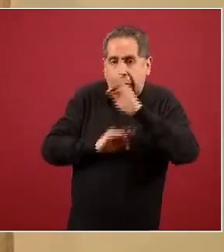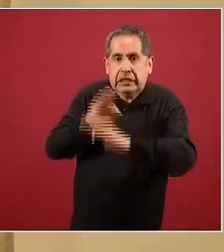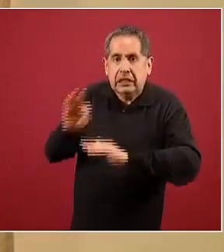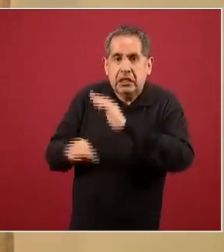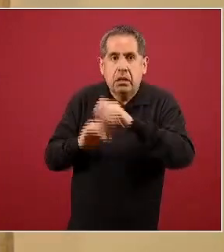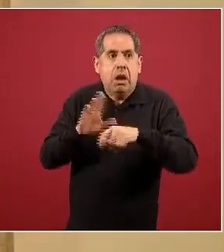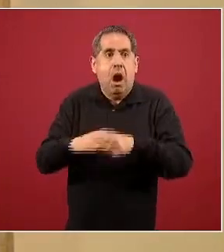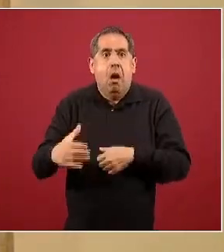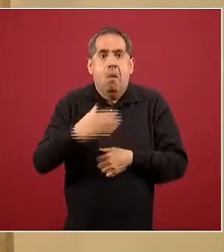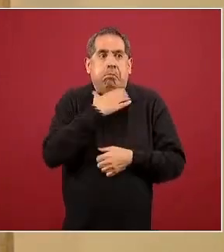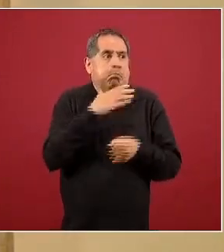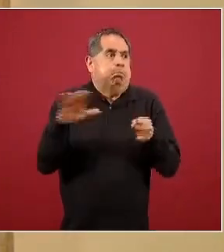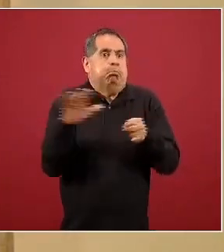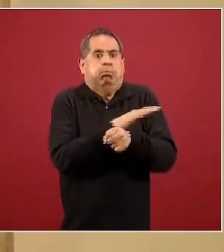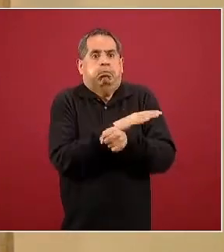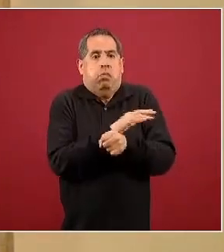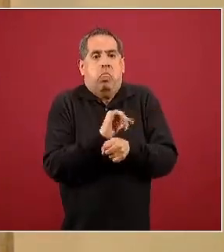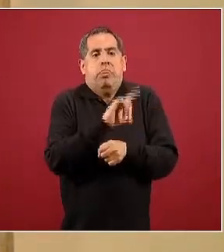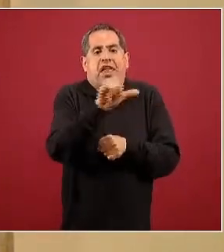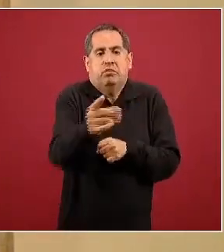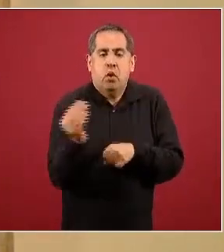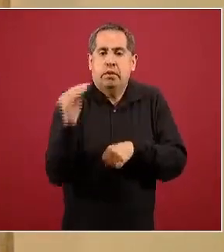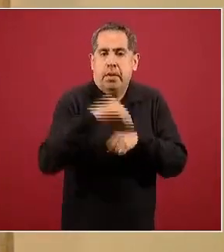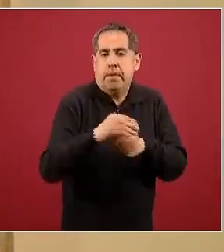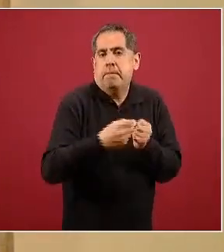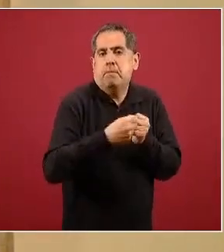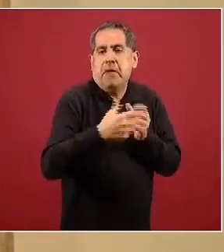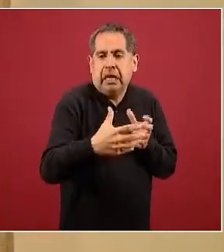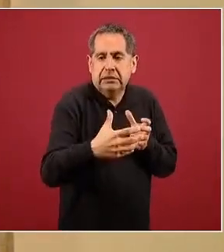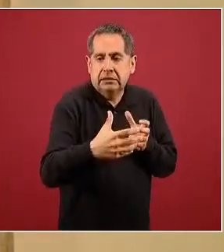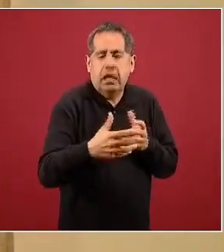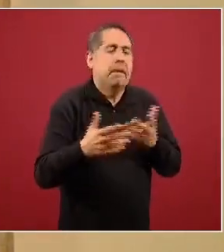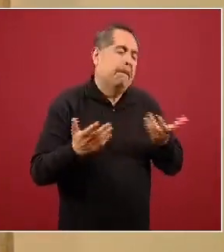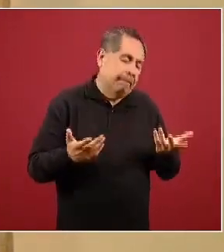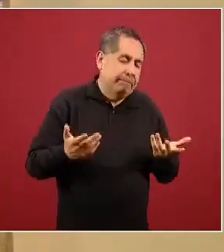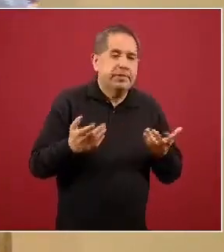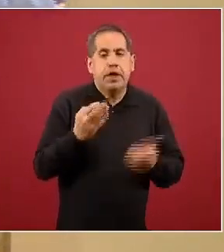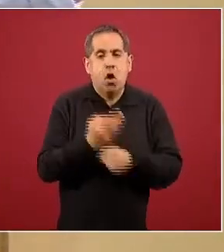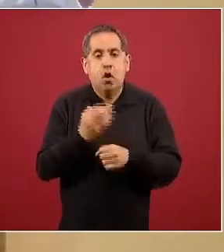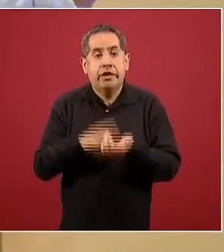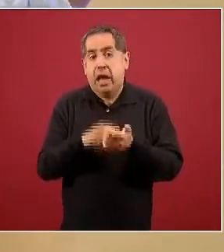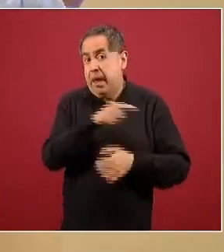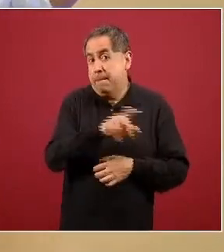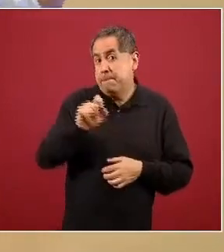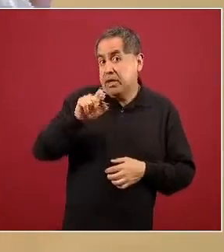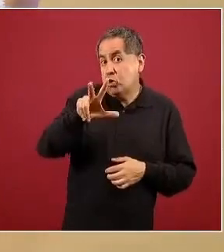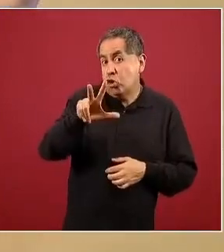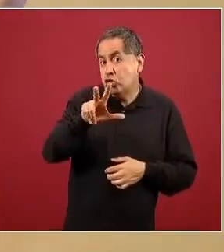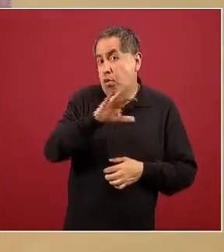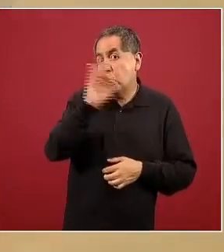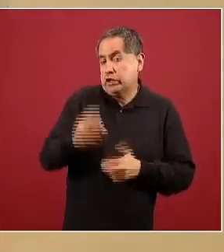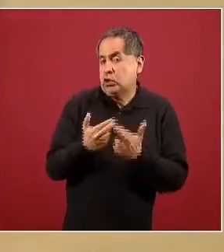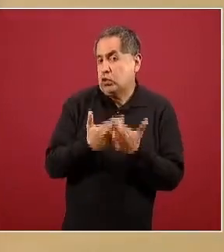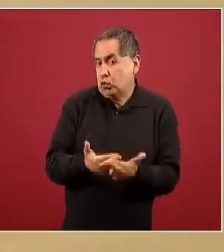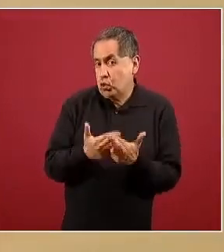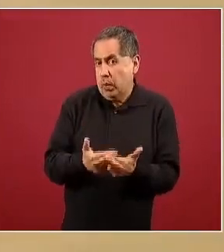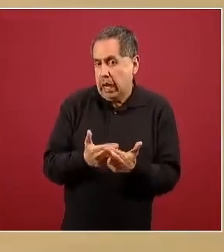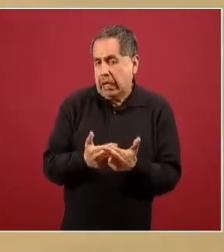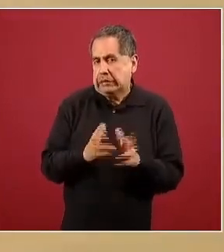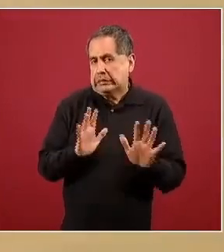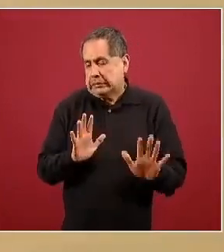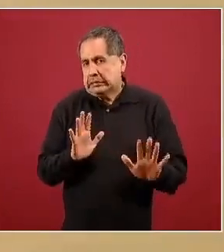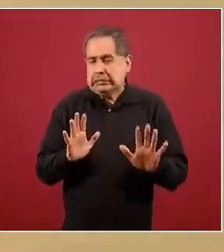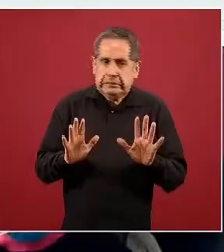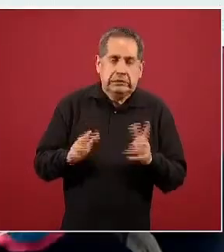dado que se ha llenado los hospitales. Están en 28% de disponibilidad. Esperamos que con